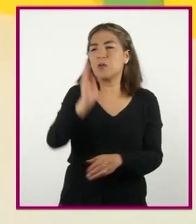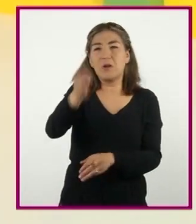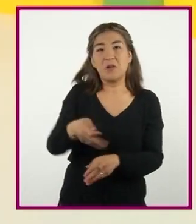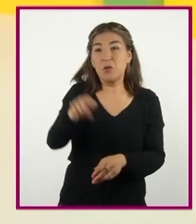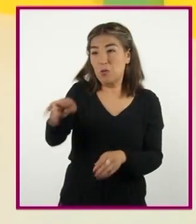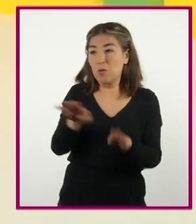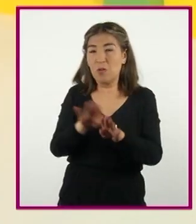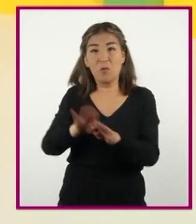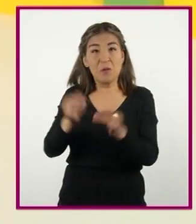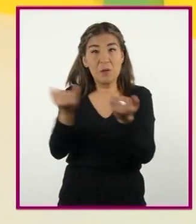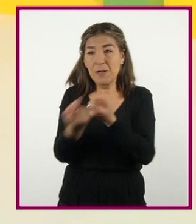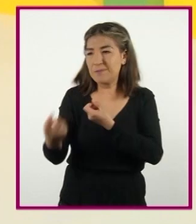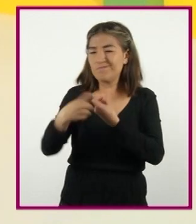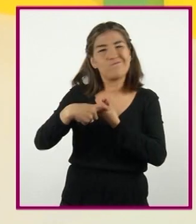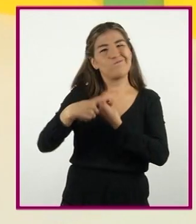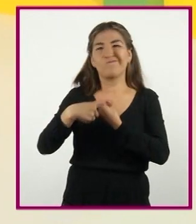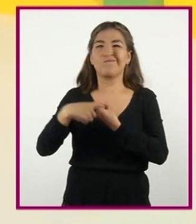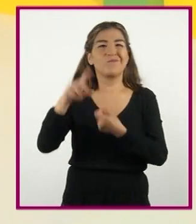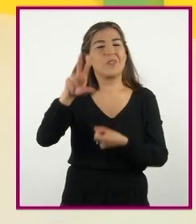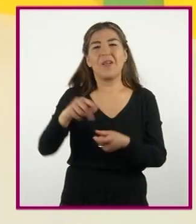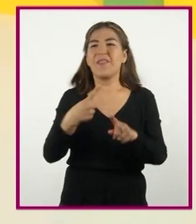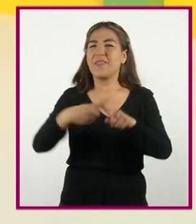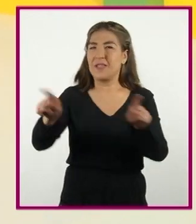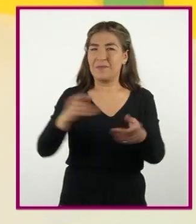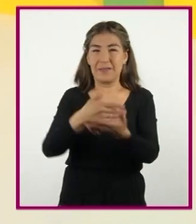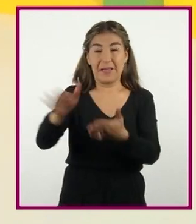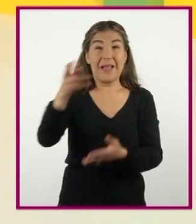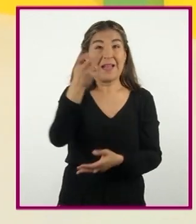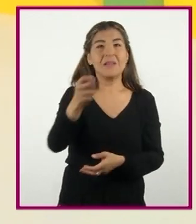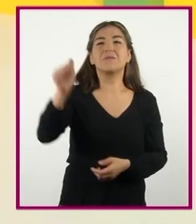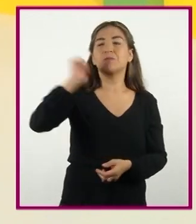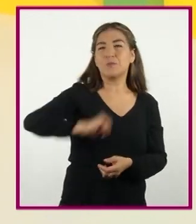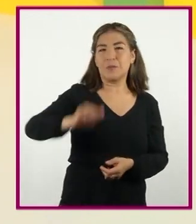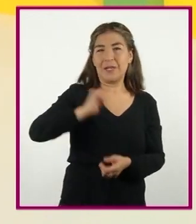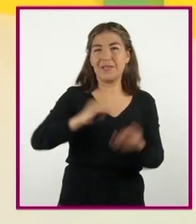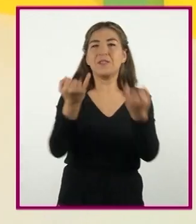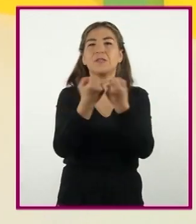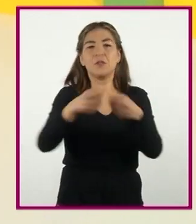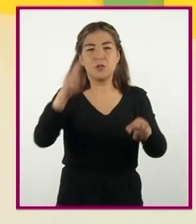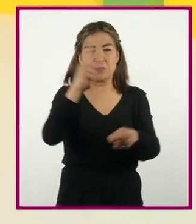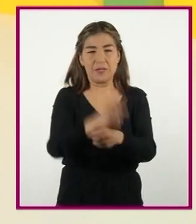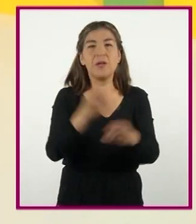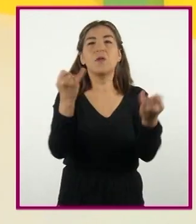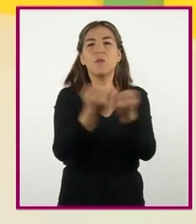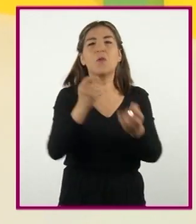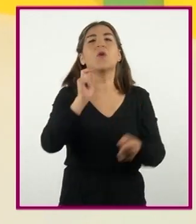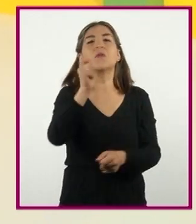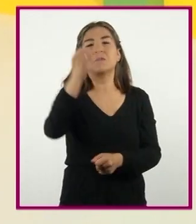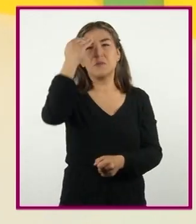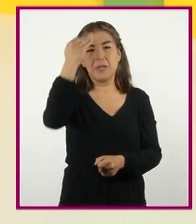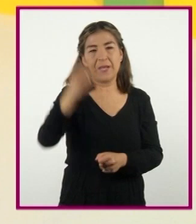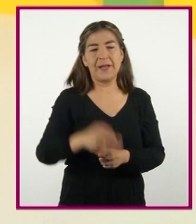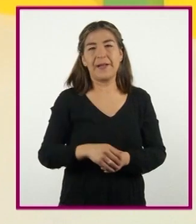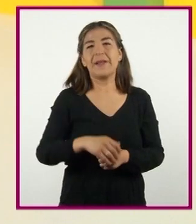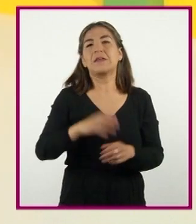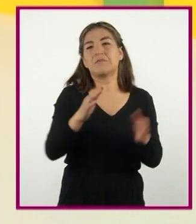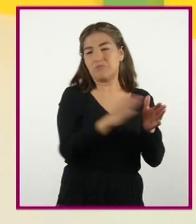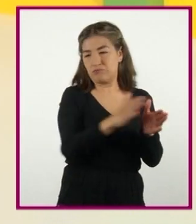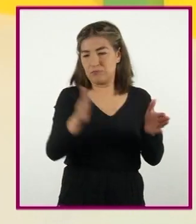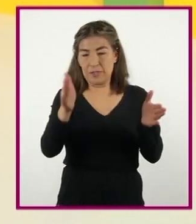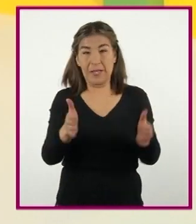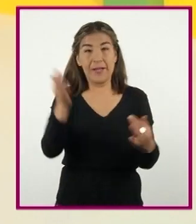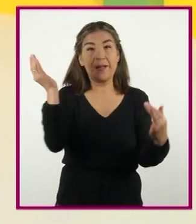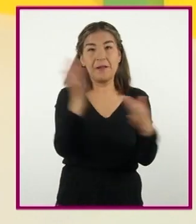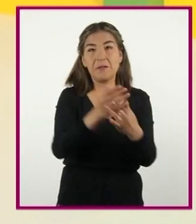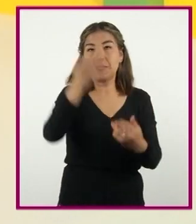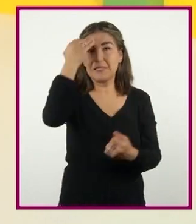diferentes. Es el caso de las sociedades antiguas y también en el periodo conocido como la Edad Media. Los